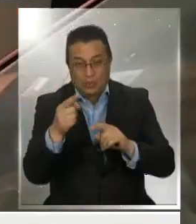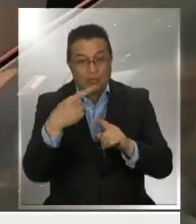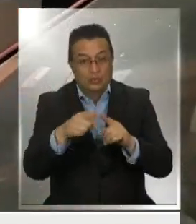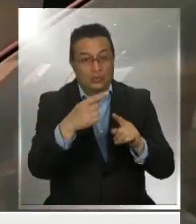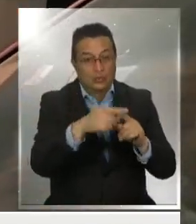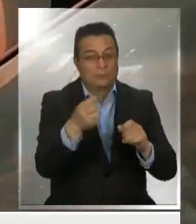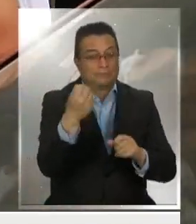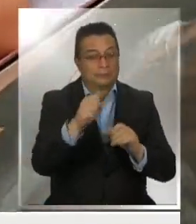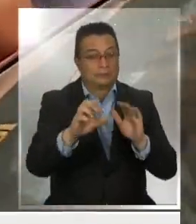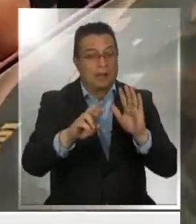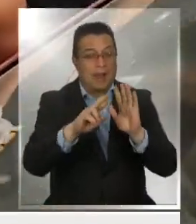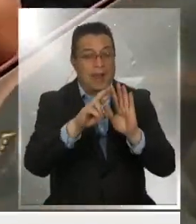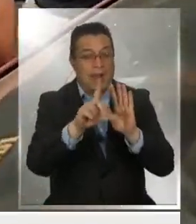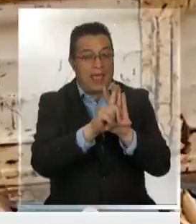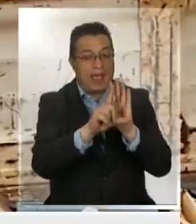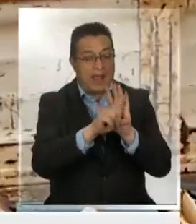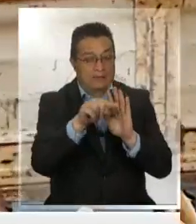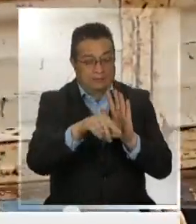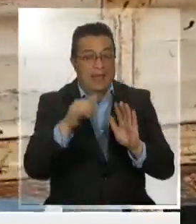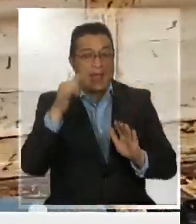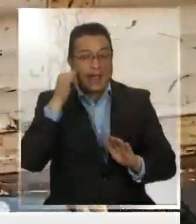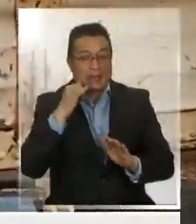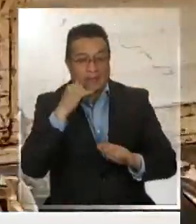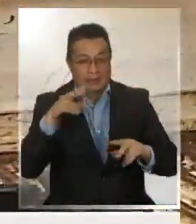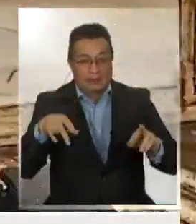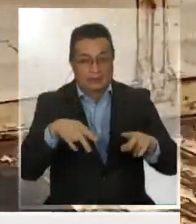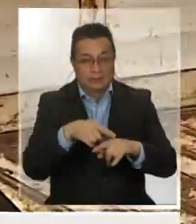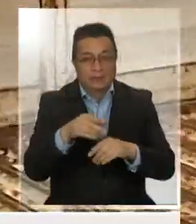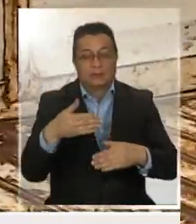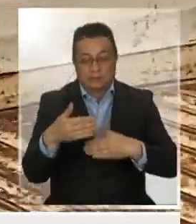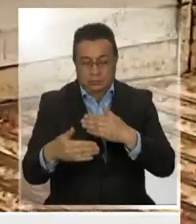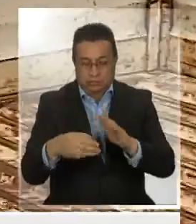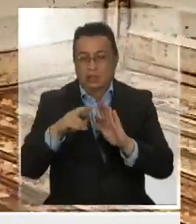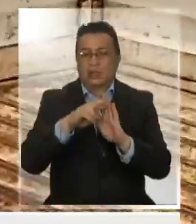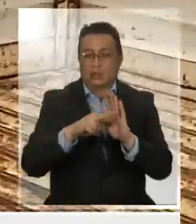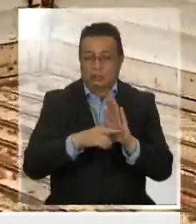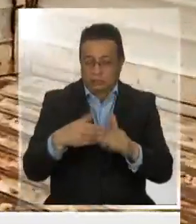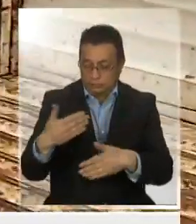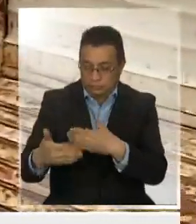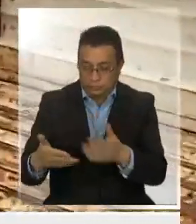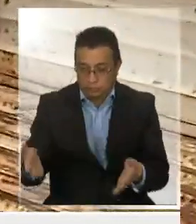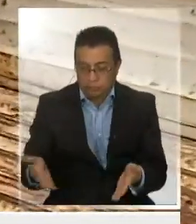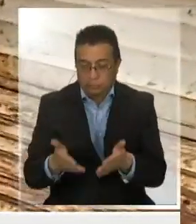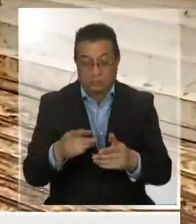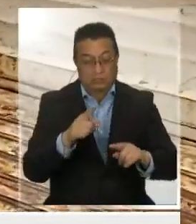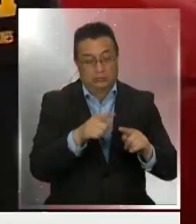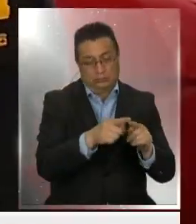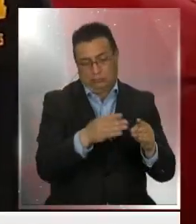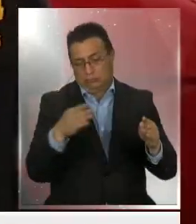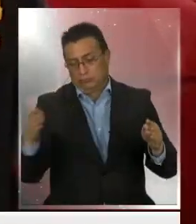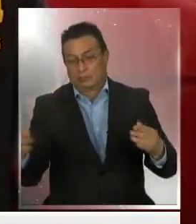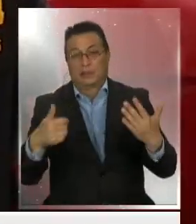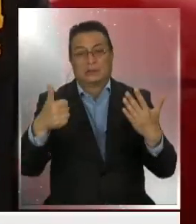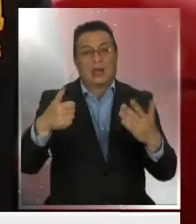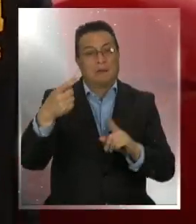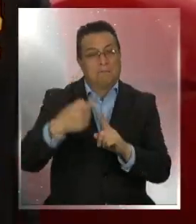migrantes irregulares que circulan por Iquique, para así iniciar su proceso de regularización, que tardará cerca de 6 meses.